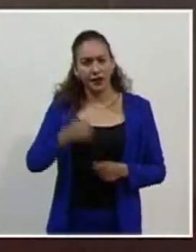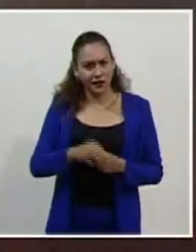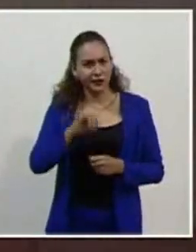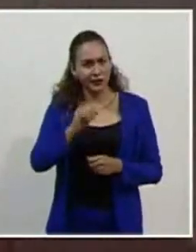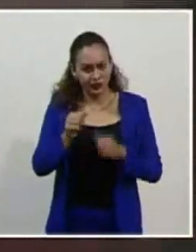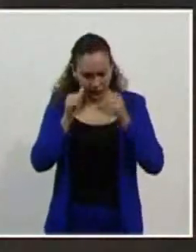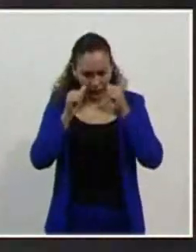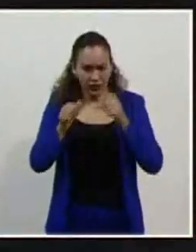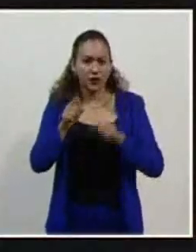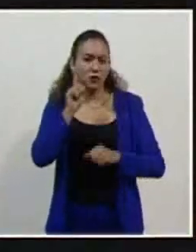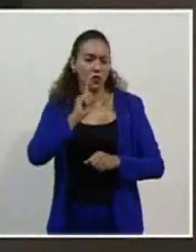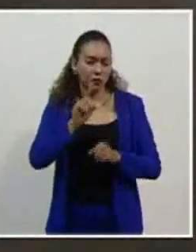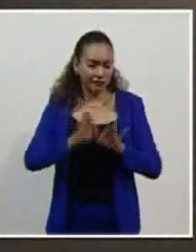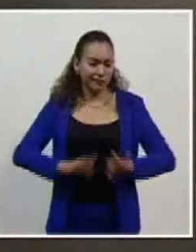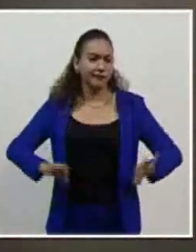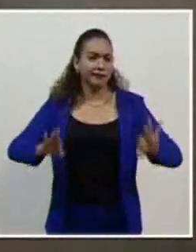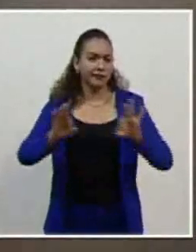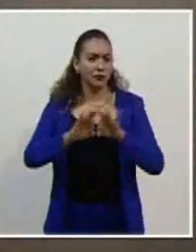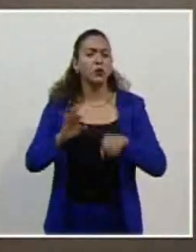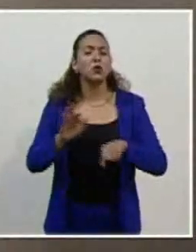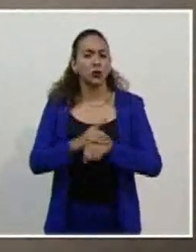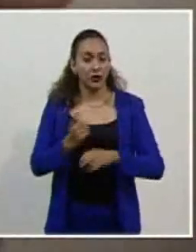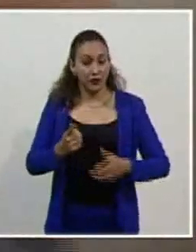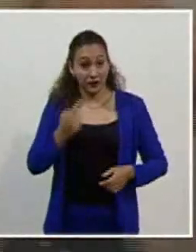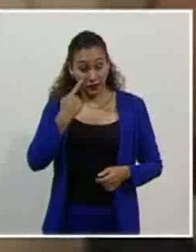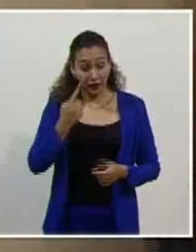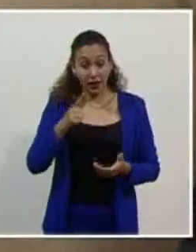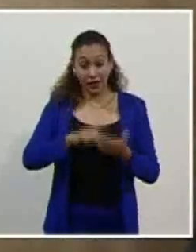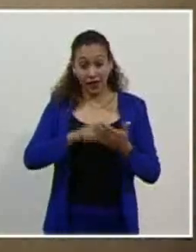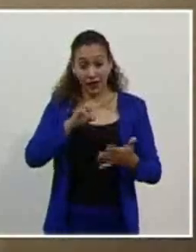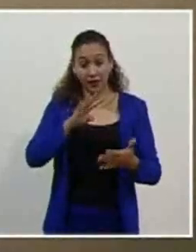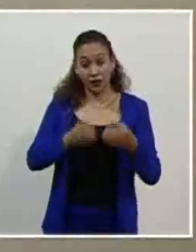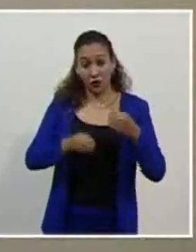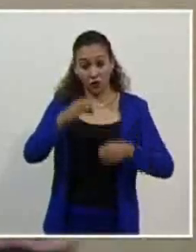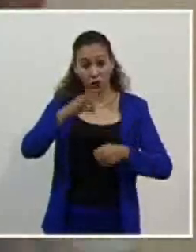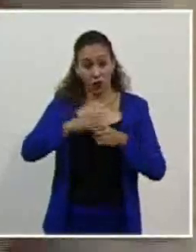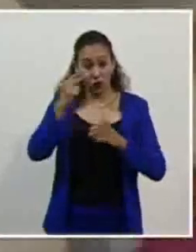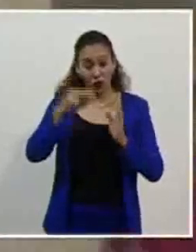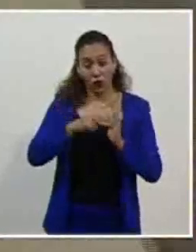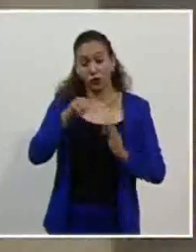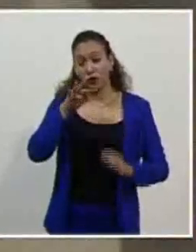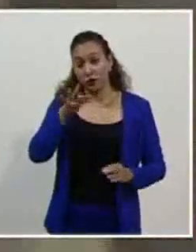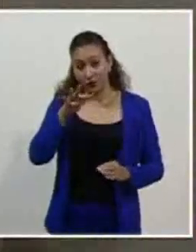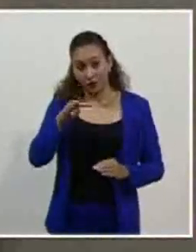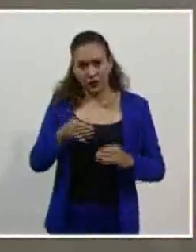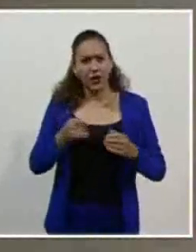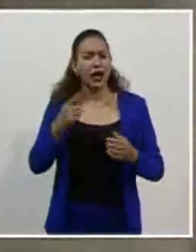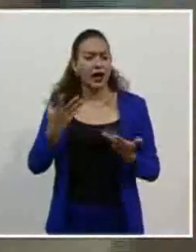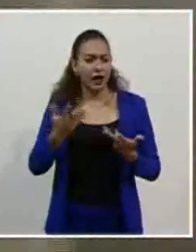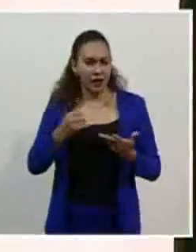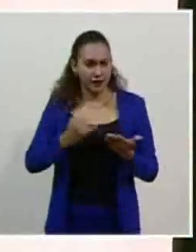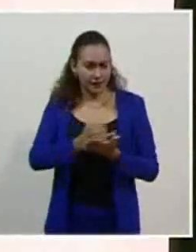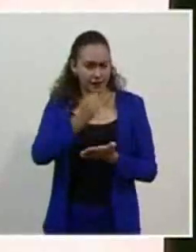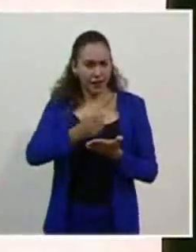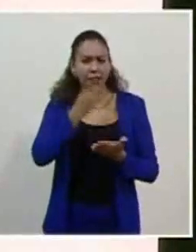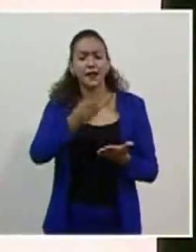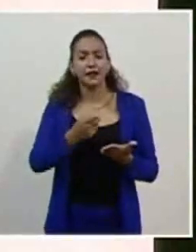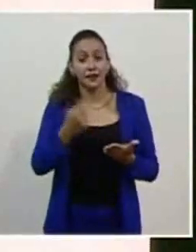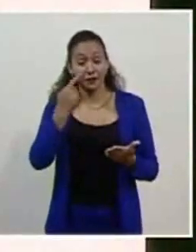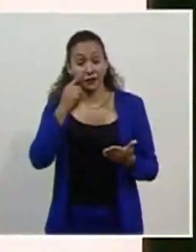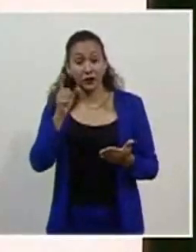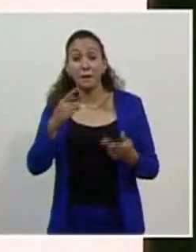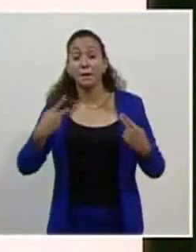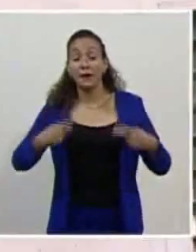Tribunal Electoral. Señaló que luego de la sentencia de la Sala Superior del Tribunal Electoral de 2019, en la que estableció que las personas en